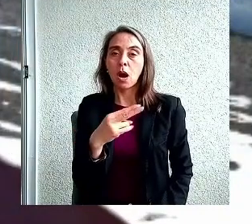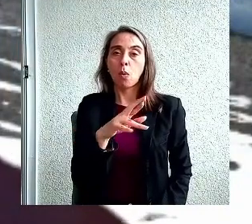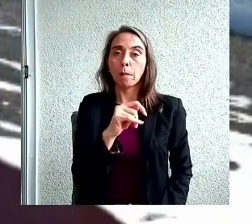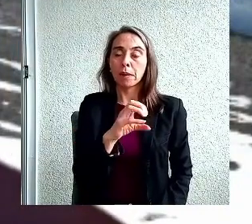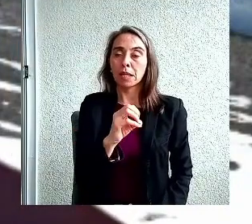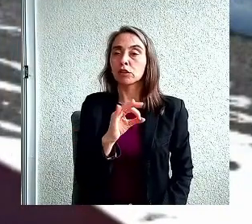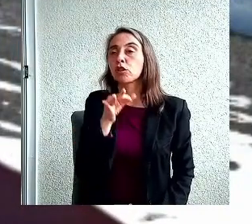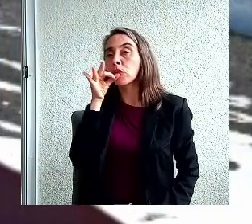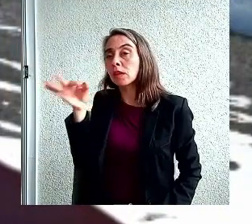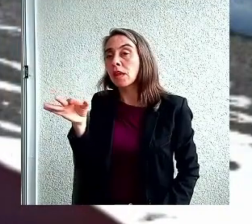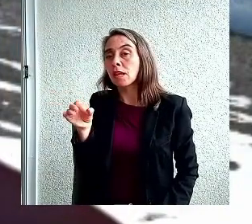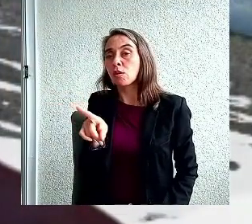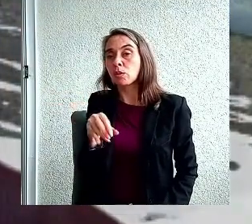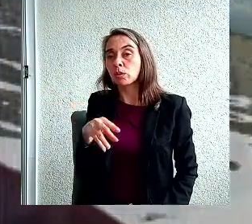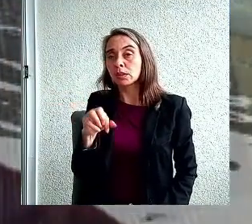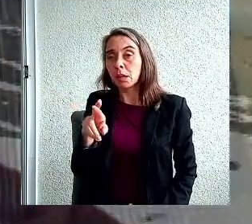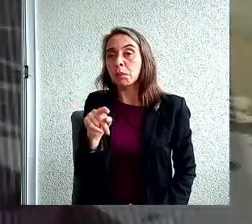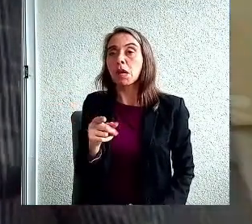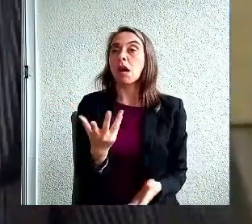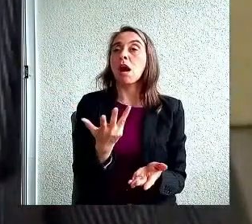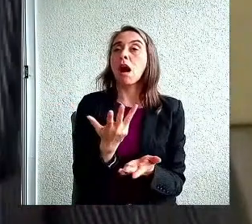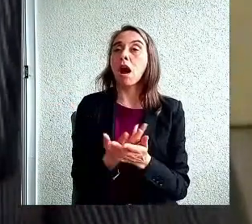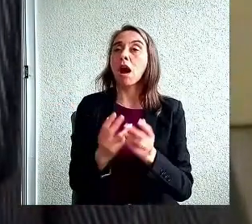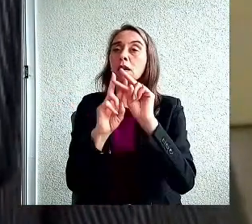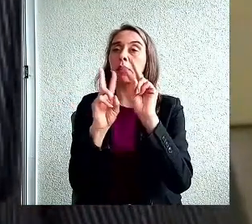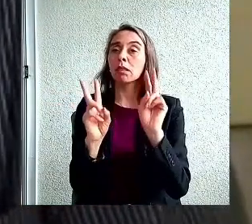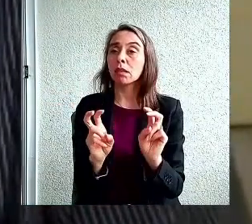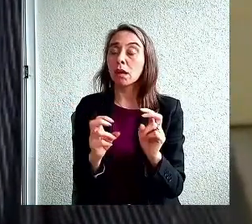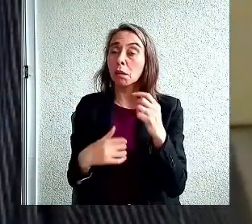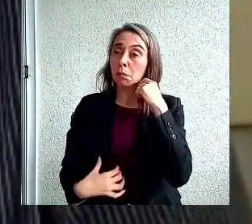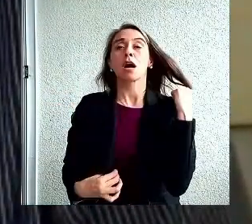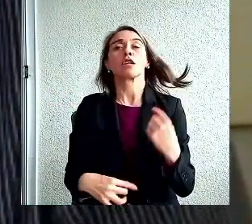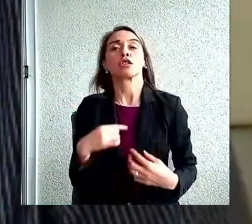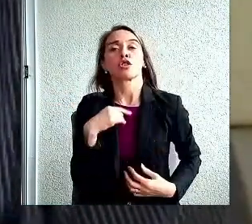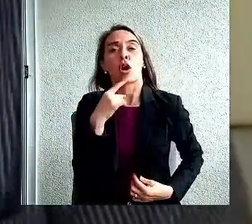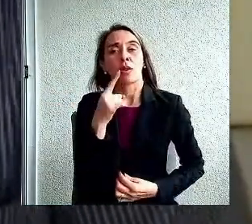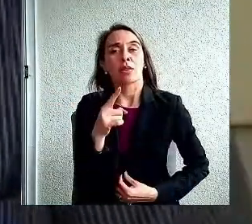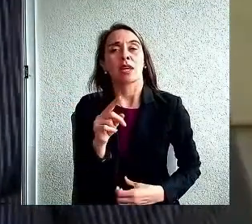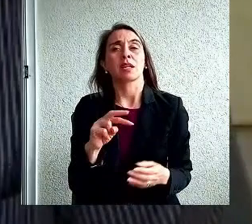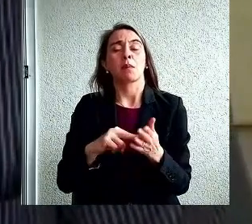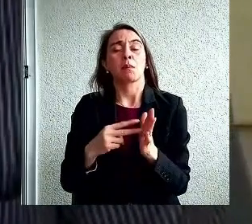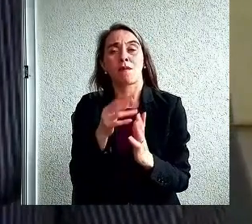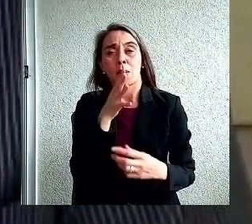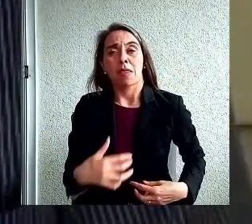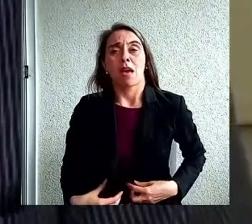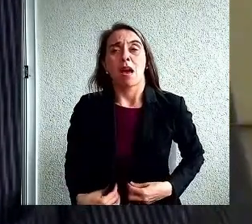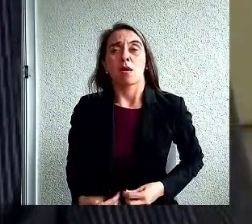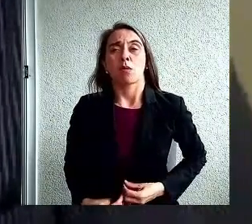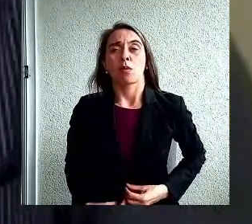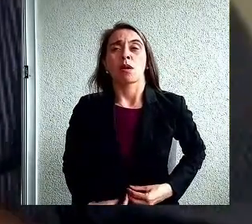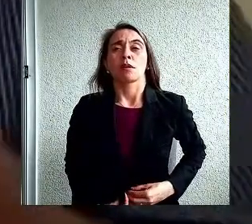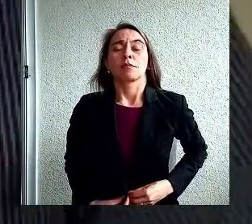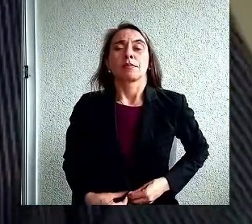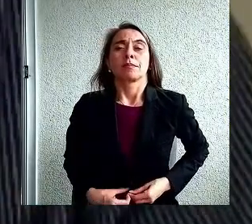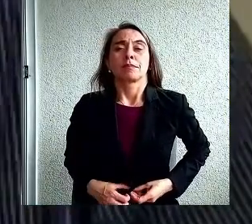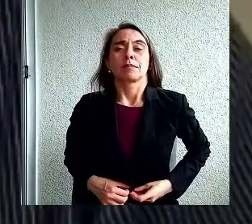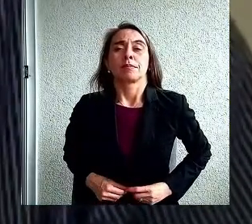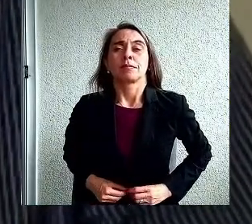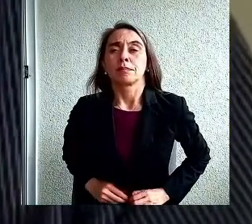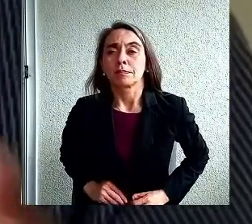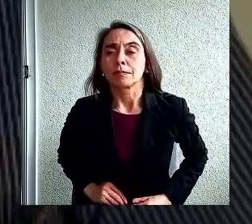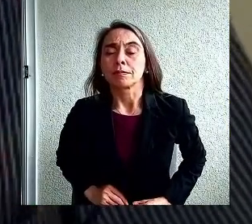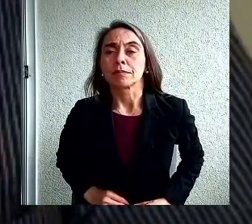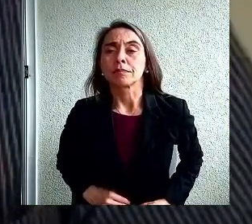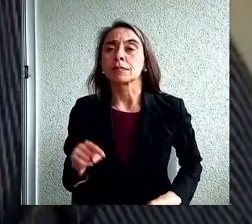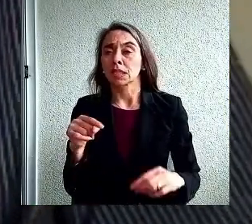agua. Es un temazo, digamos, en Chile. En el norte y en el centro estamos viendo ya una crisis muy fuerte. Y